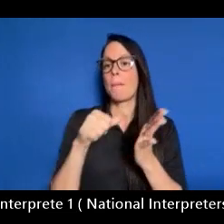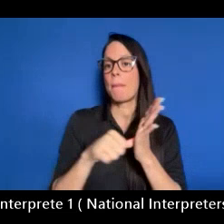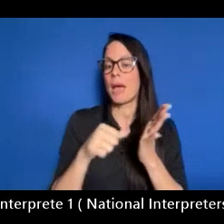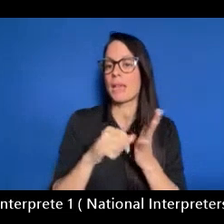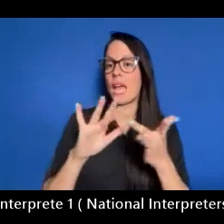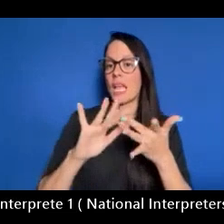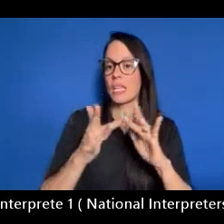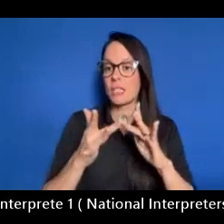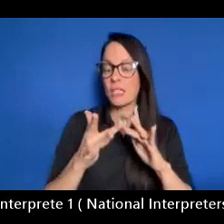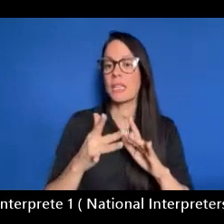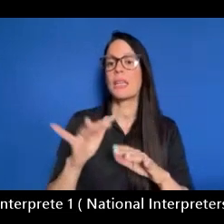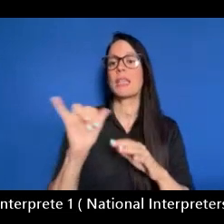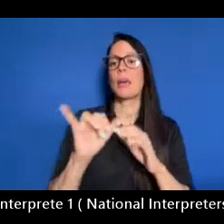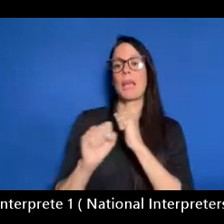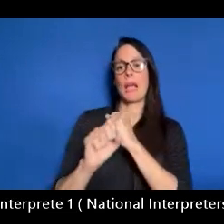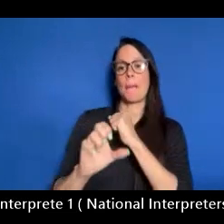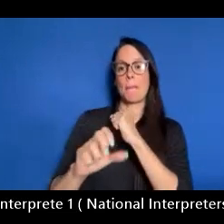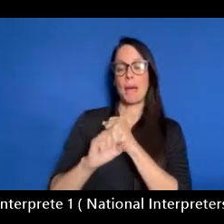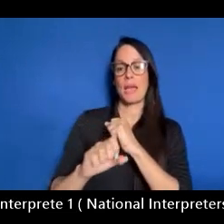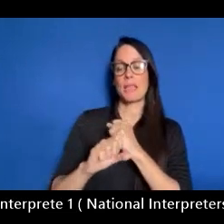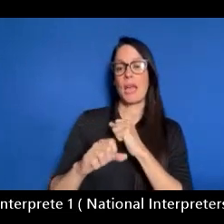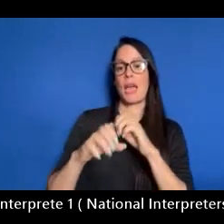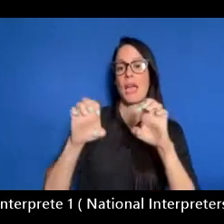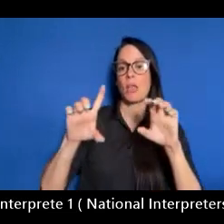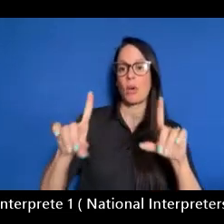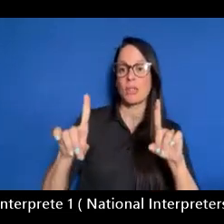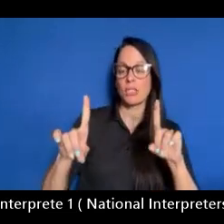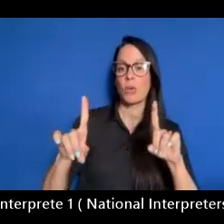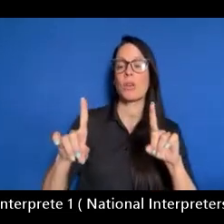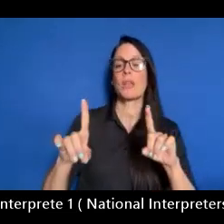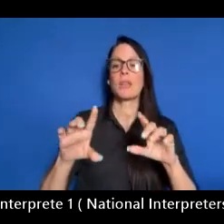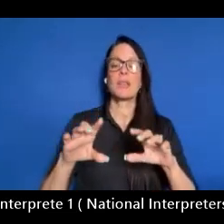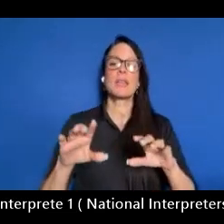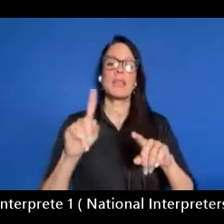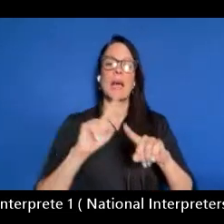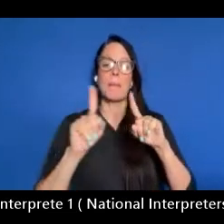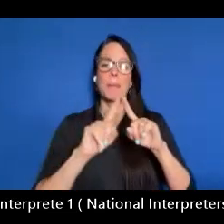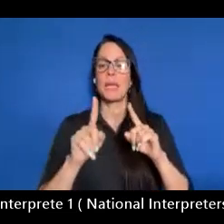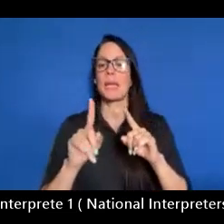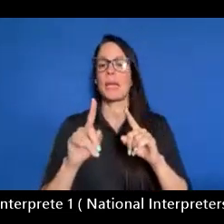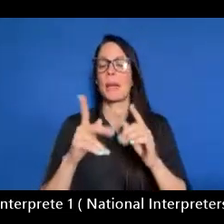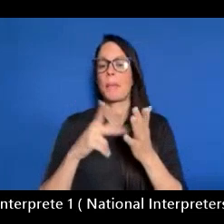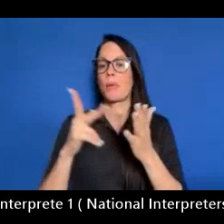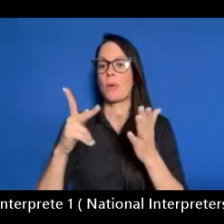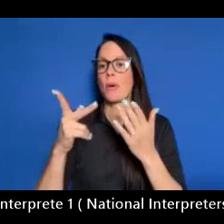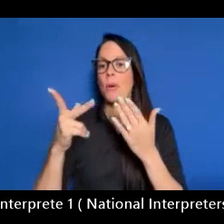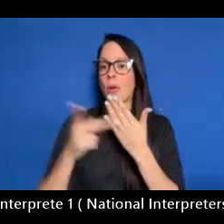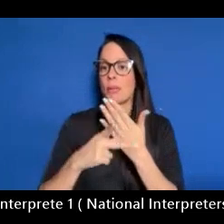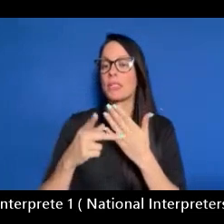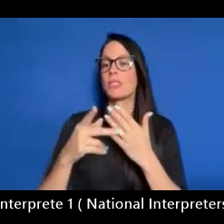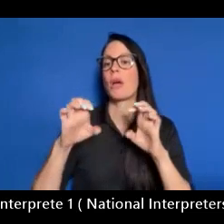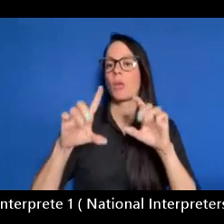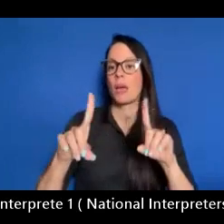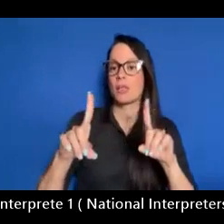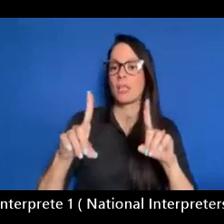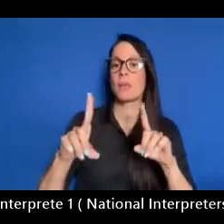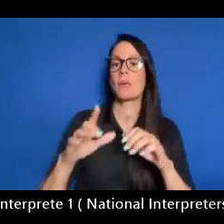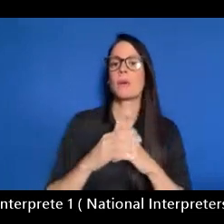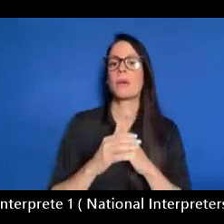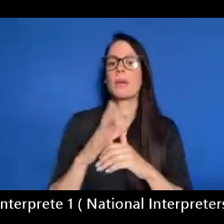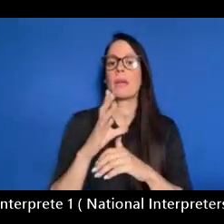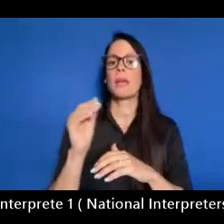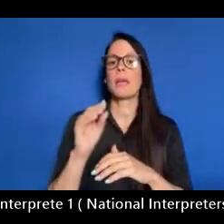campañas educativas, medios de difusión masiva, grabación de programas educativos. En la B4 eran talleres a